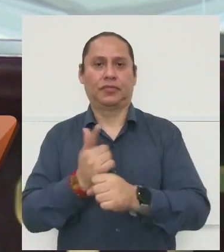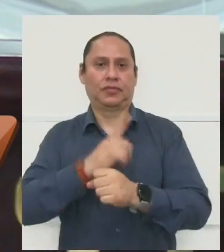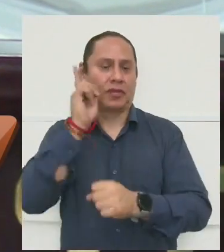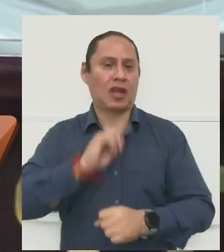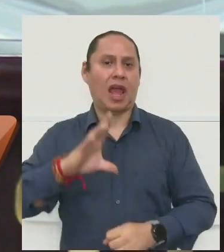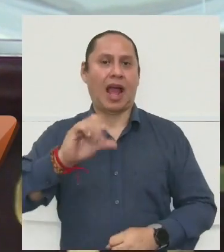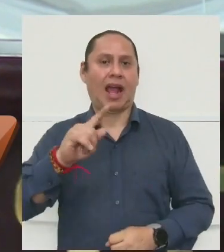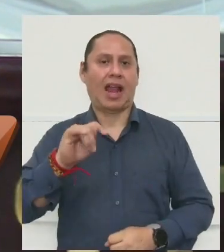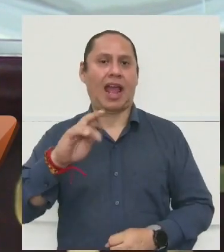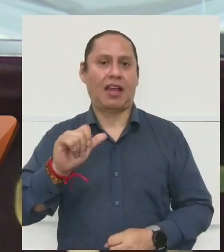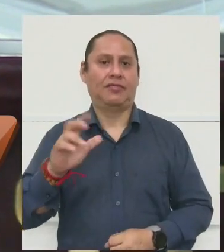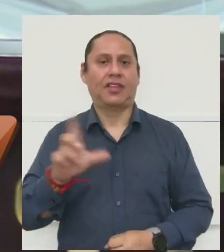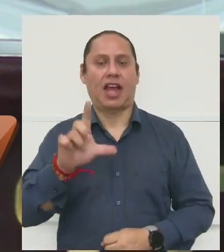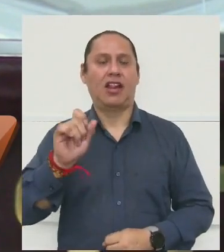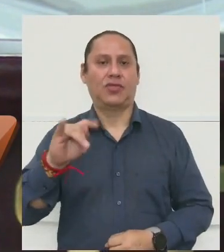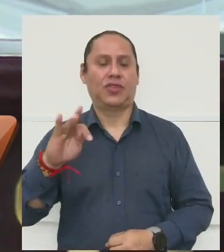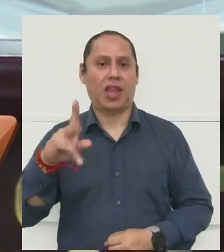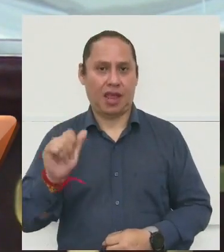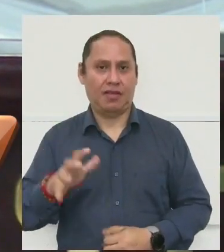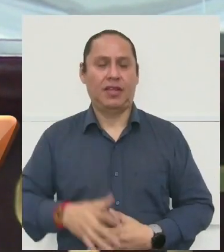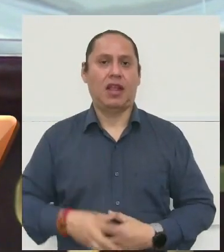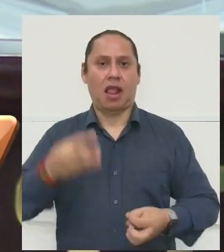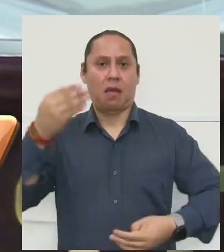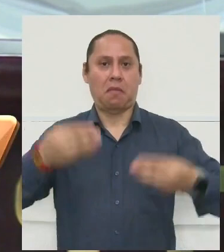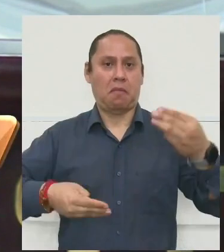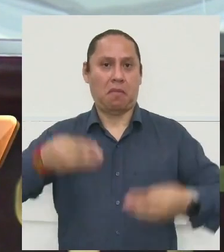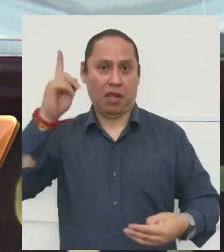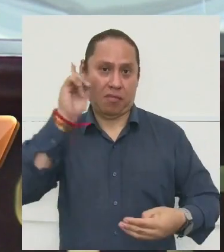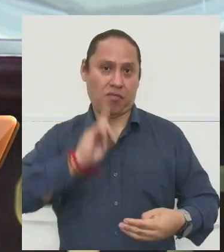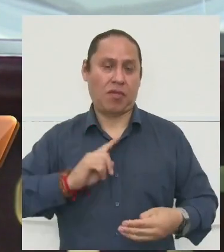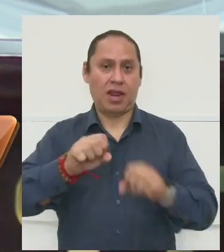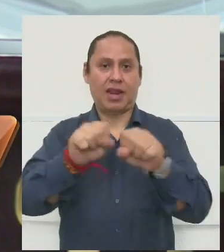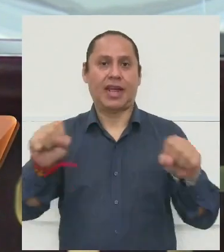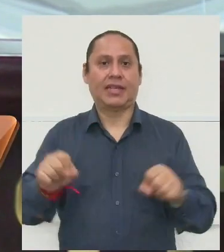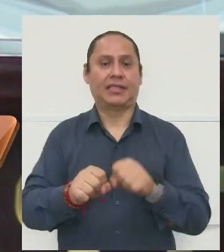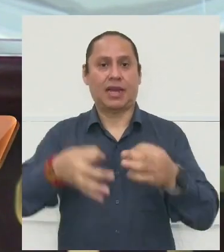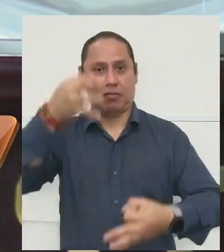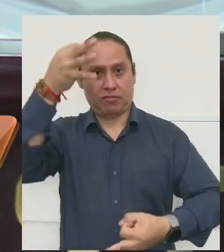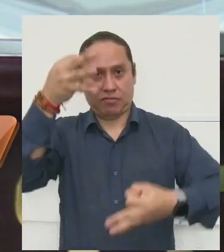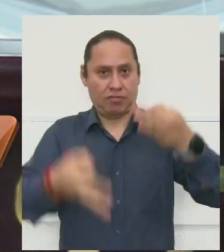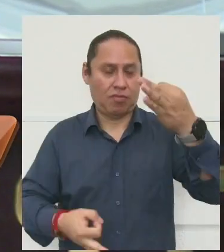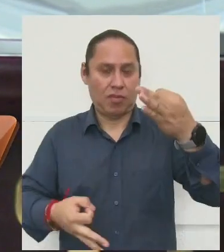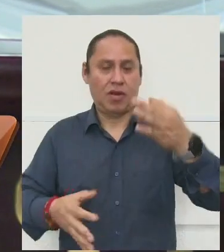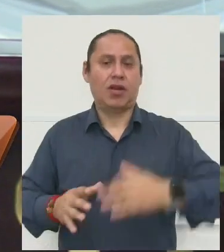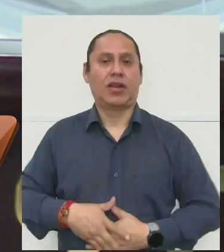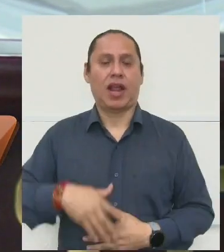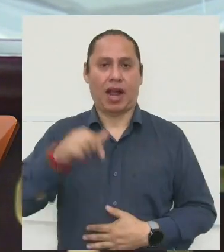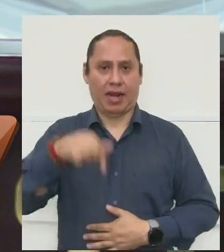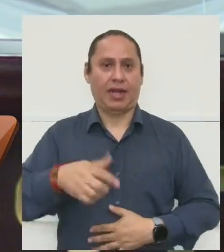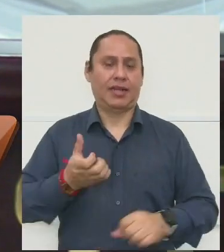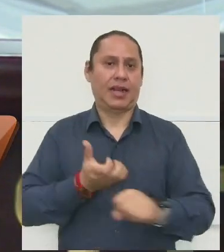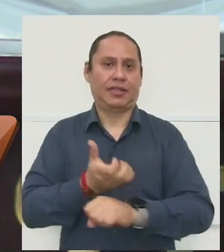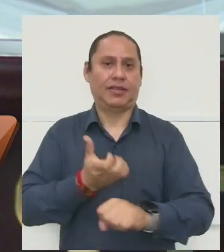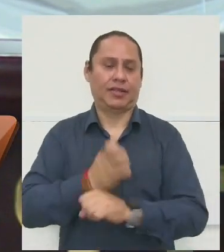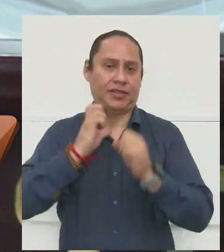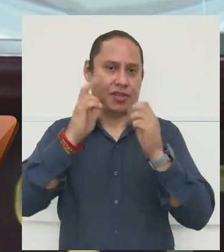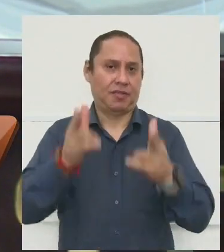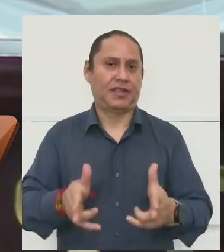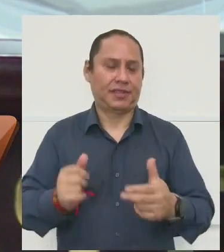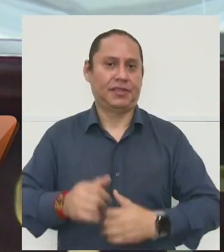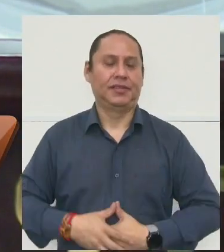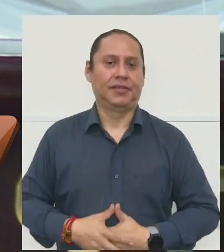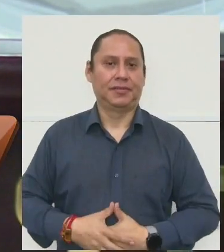Claudia Lucía Domínguez Acuña como magistrada de la sala Regional colegiada del Tribunal Superior de Justicia del Estado